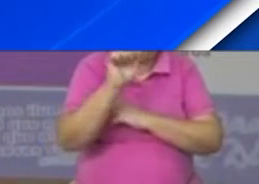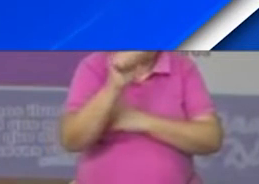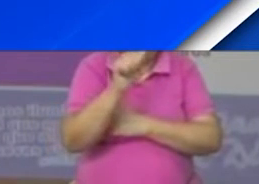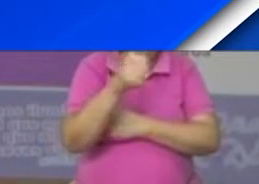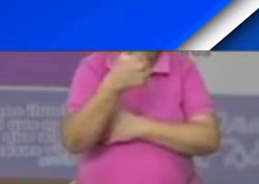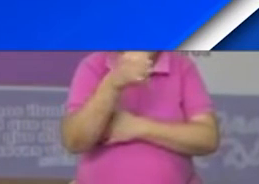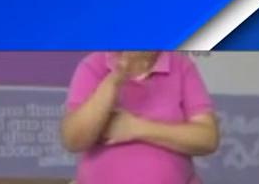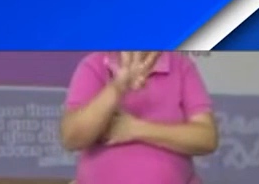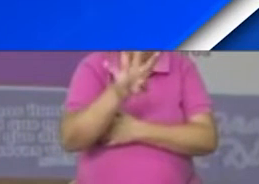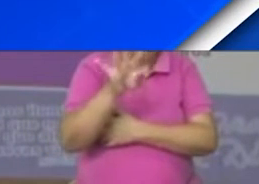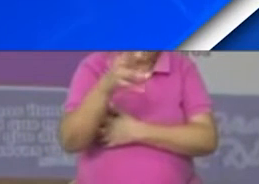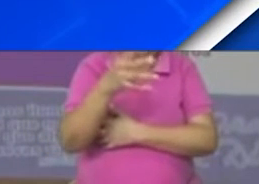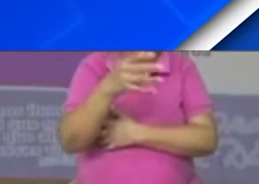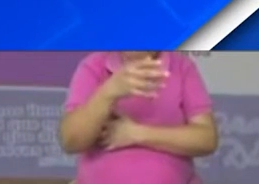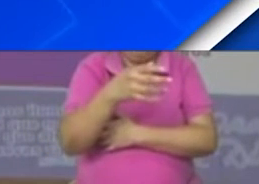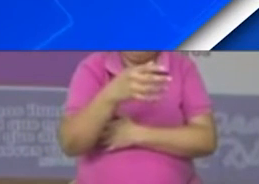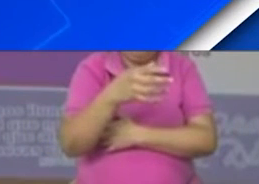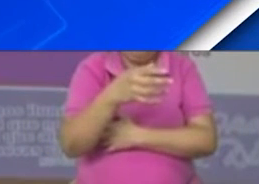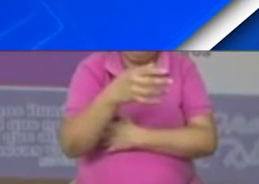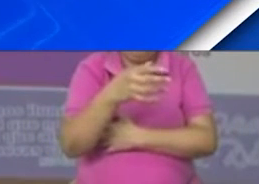56.4,